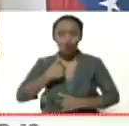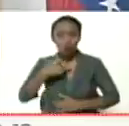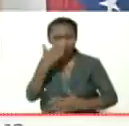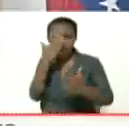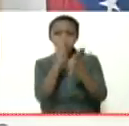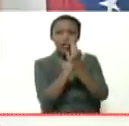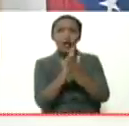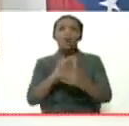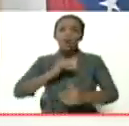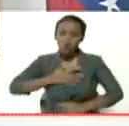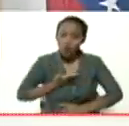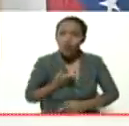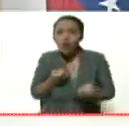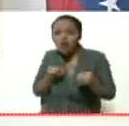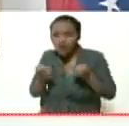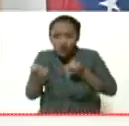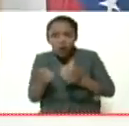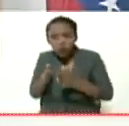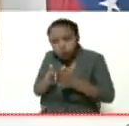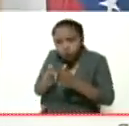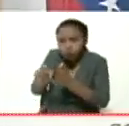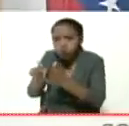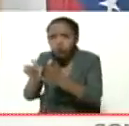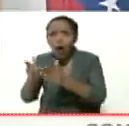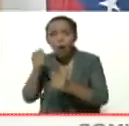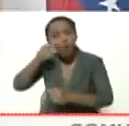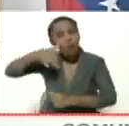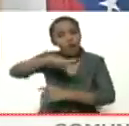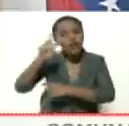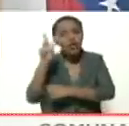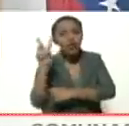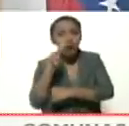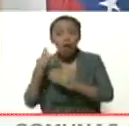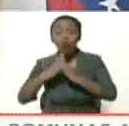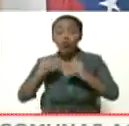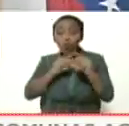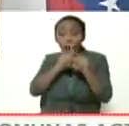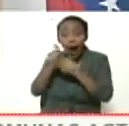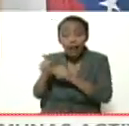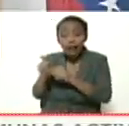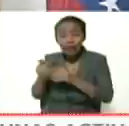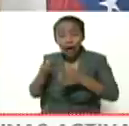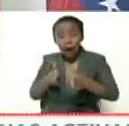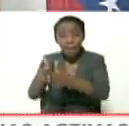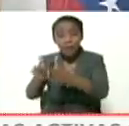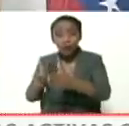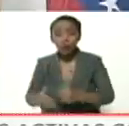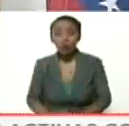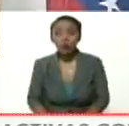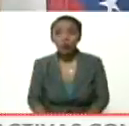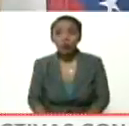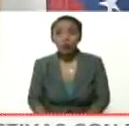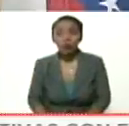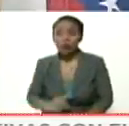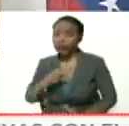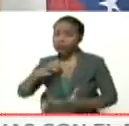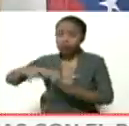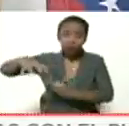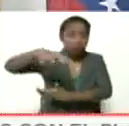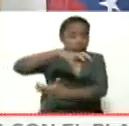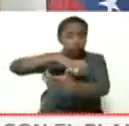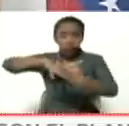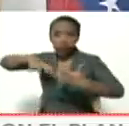poder conducir al pueblo de Venezuela en toda esta travesía huracanada,